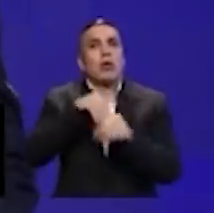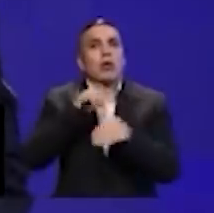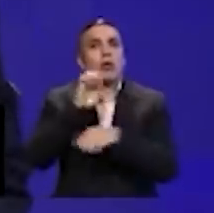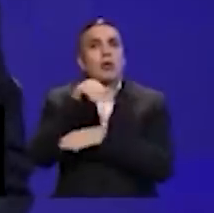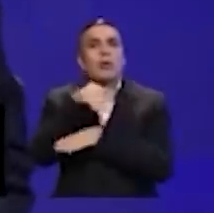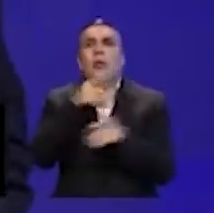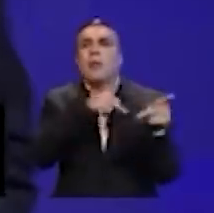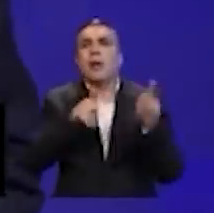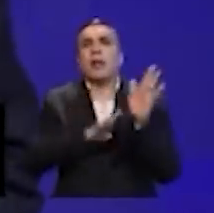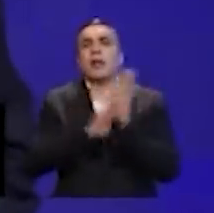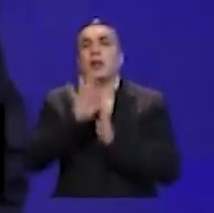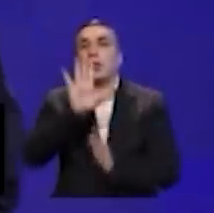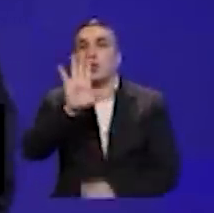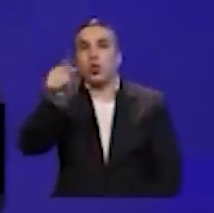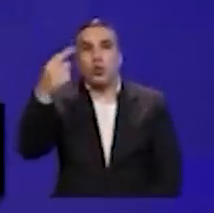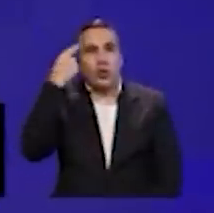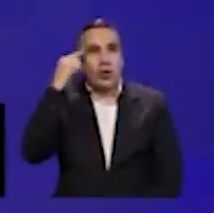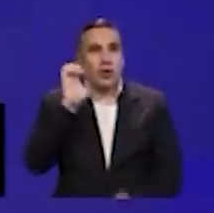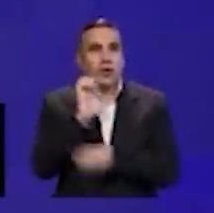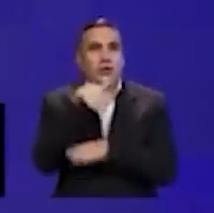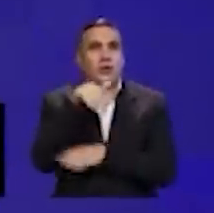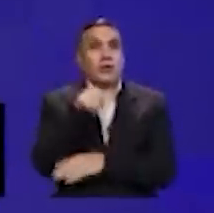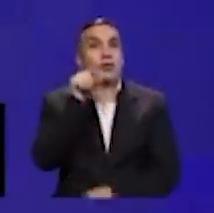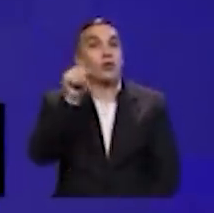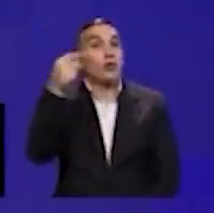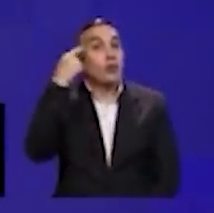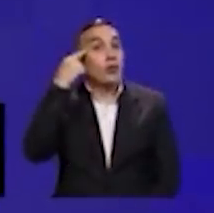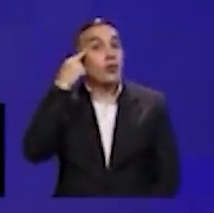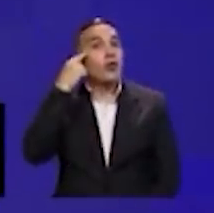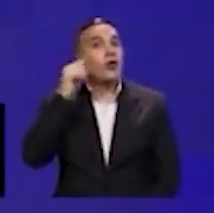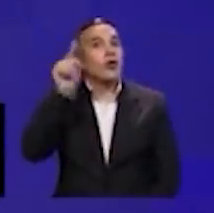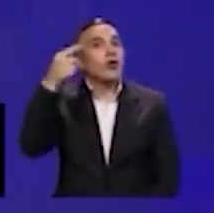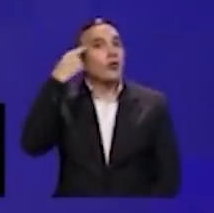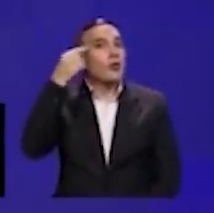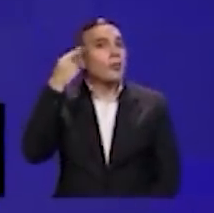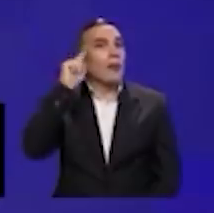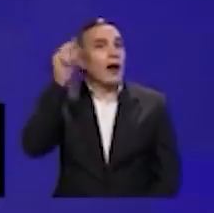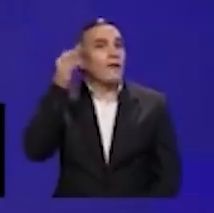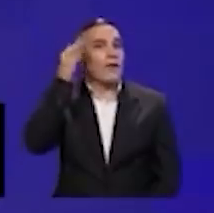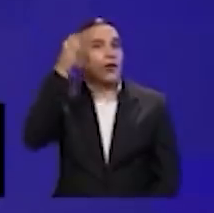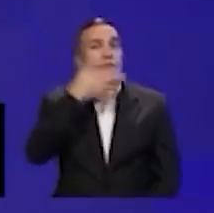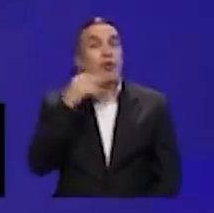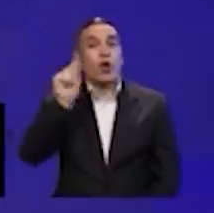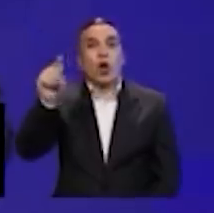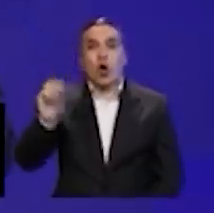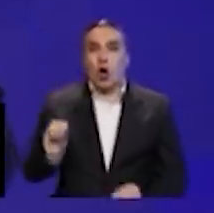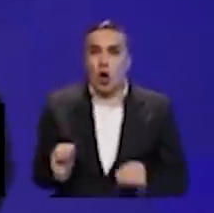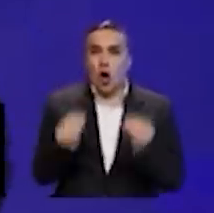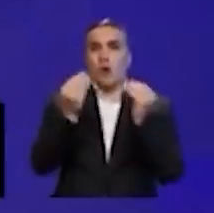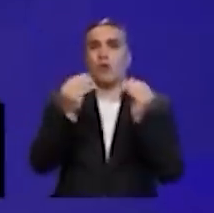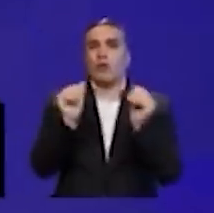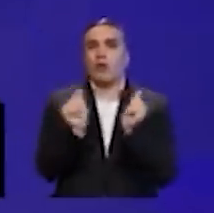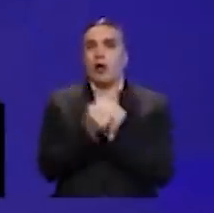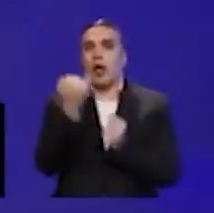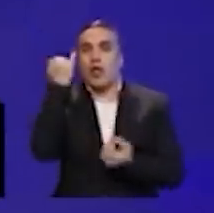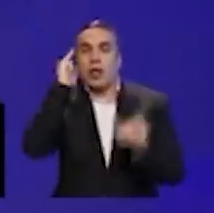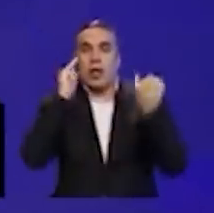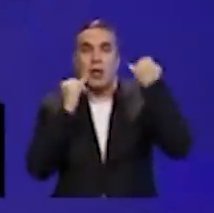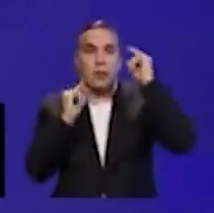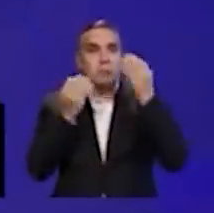el entorno? ¿Cómo mejorarían los vehículos, el ambiente, el empleo? Todo lo que tú te puedas imaginar, cojudo,